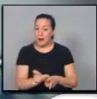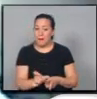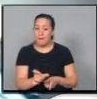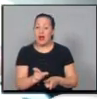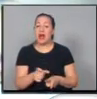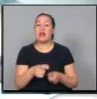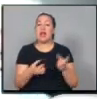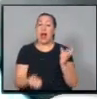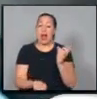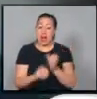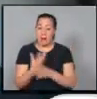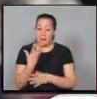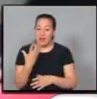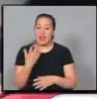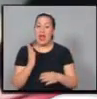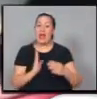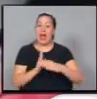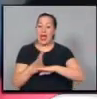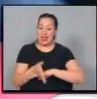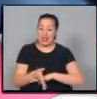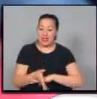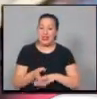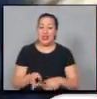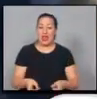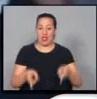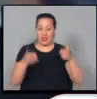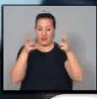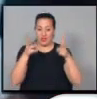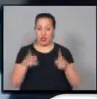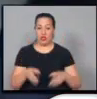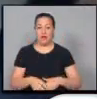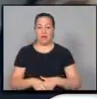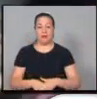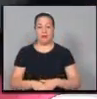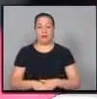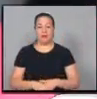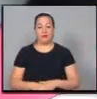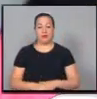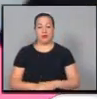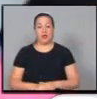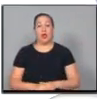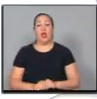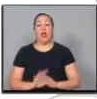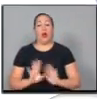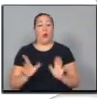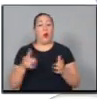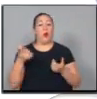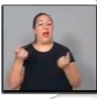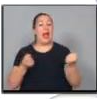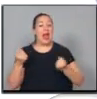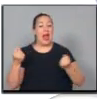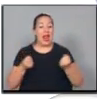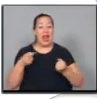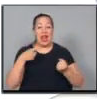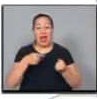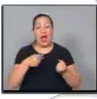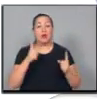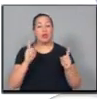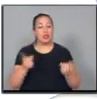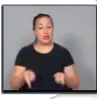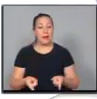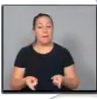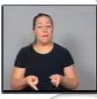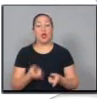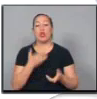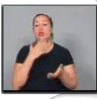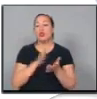horas de la mañana ingresa al edificio. Bueno, el auto también es un rol protagónico en